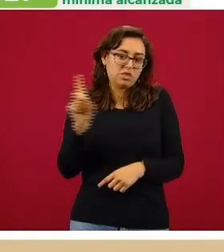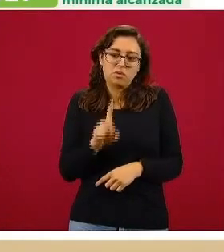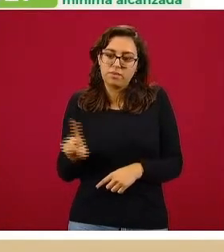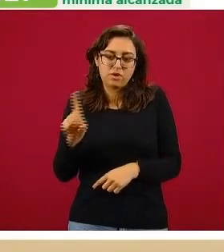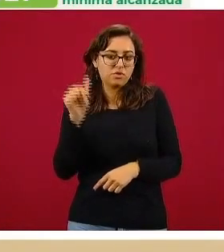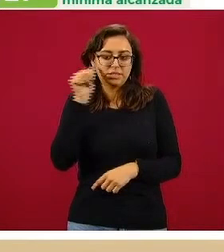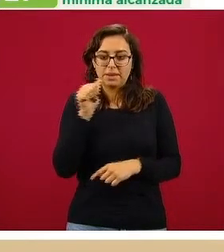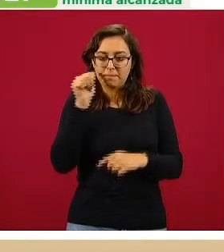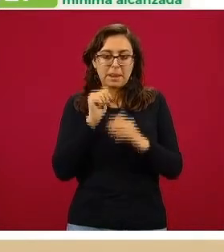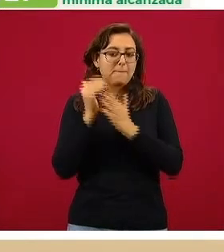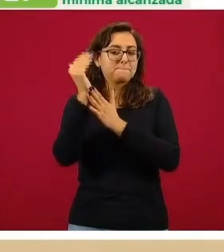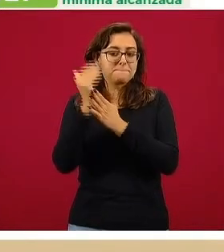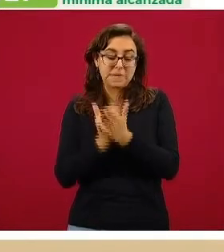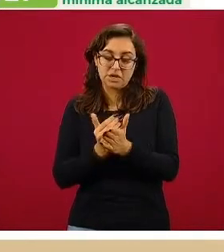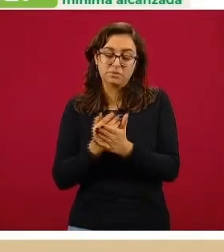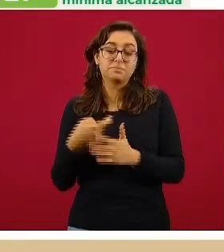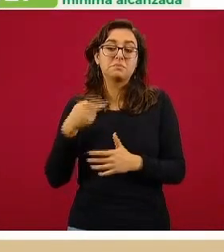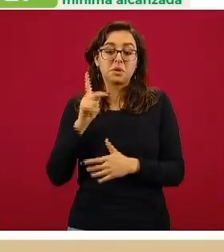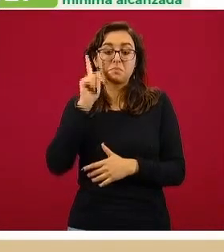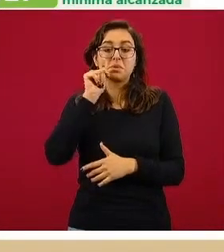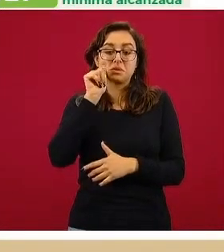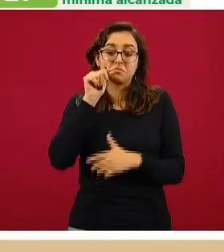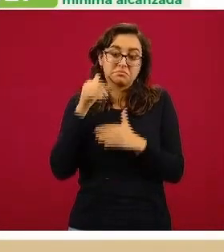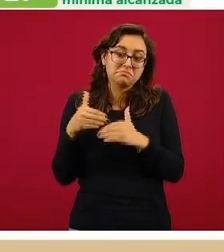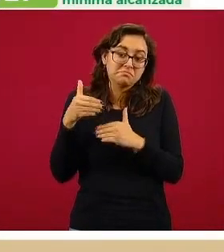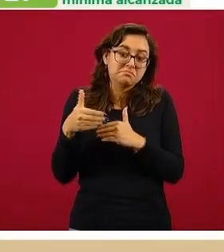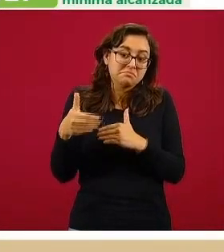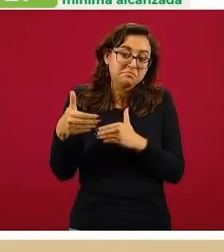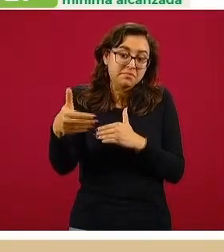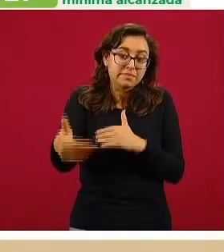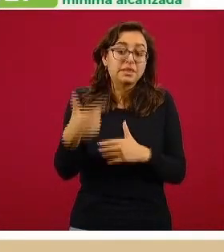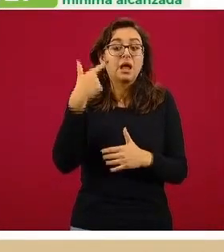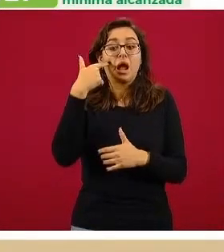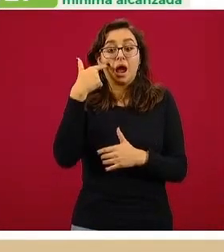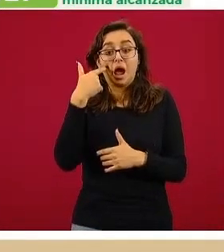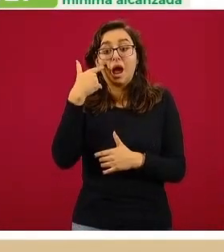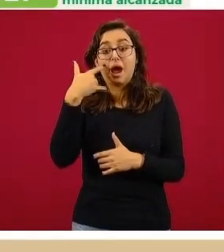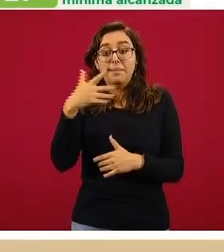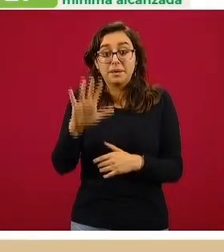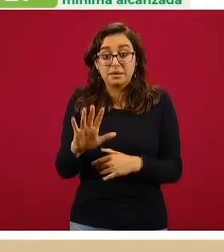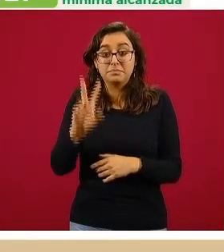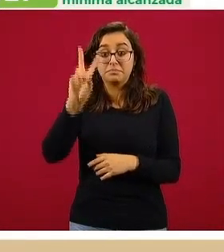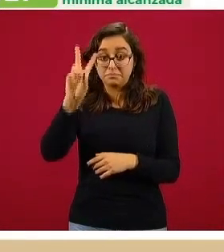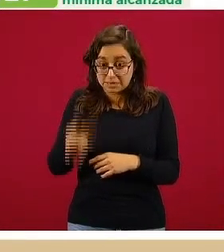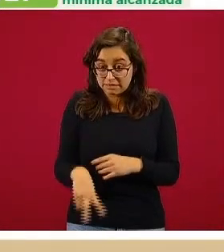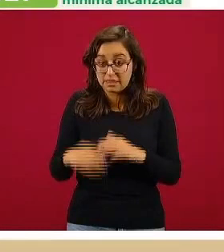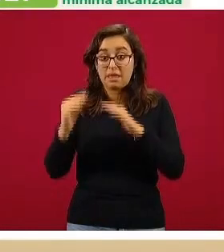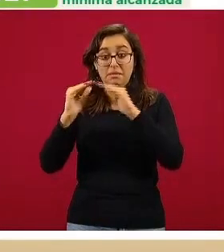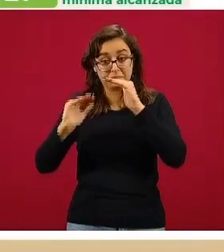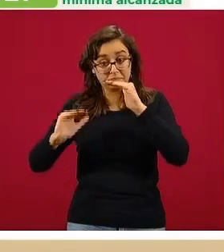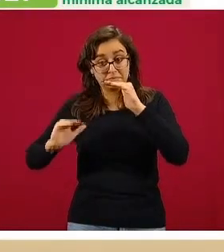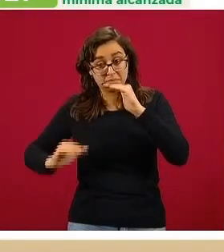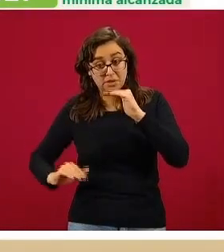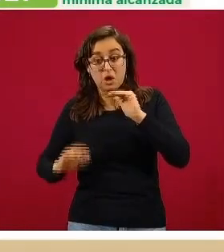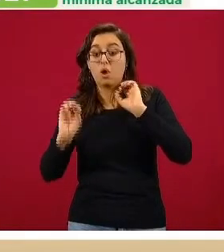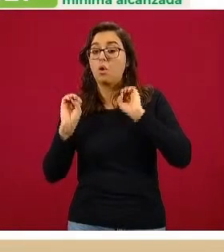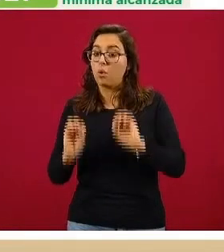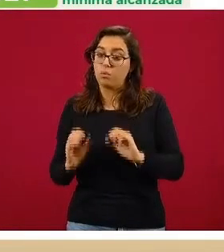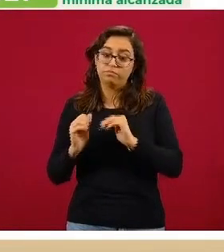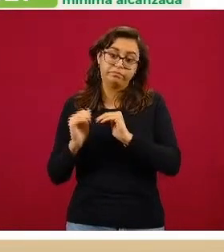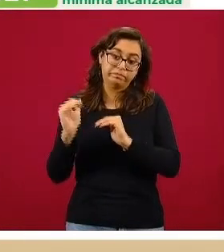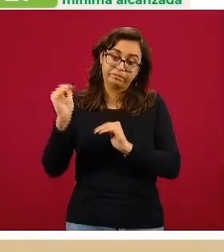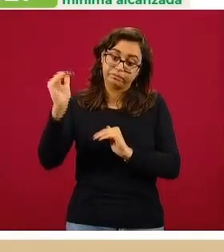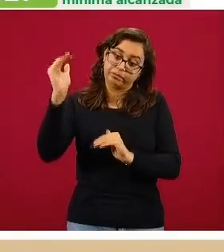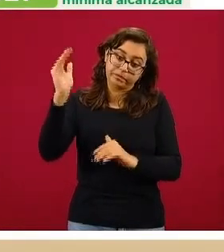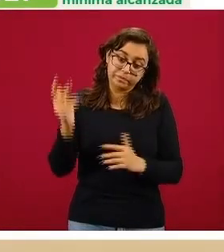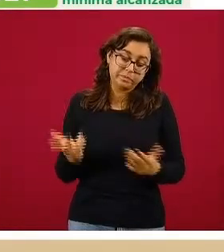Los siguientes días que veamos, mañana, pasado, serán importantes porque son los que realmente nos confirmarán si esta